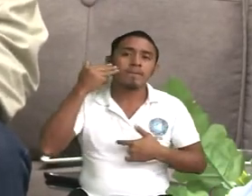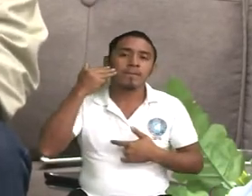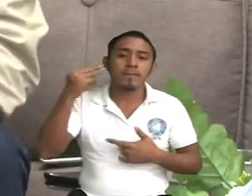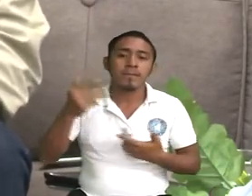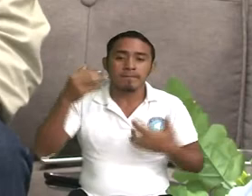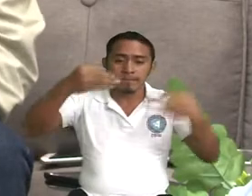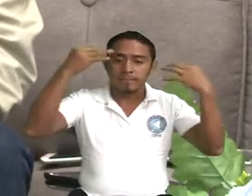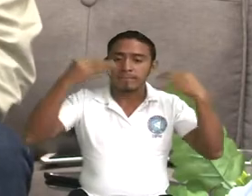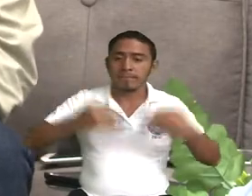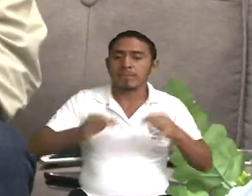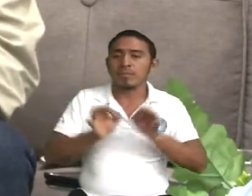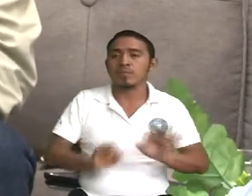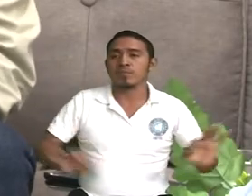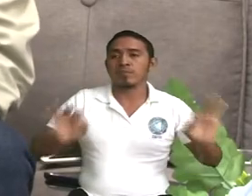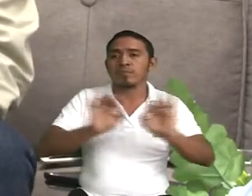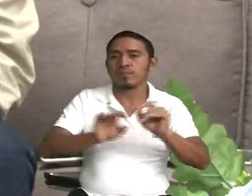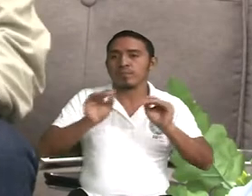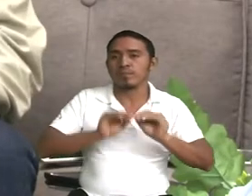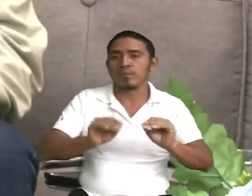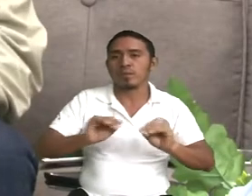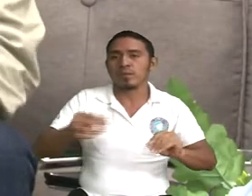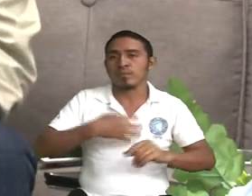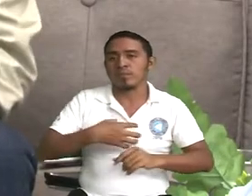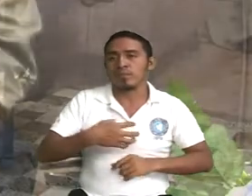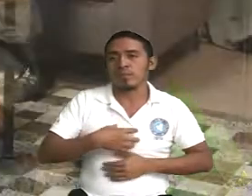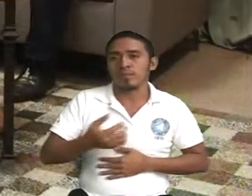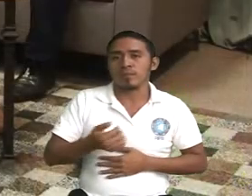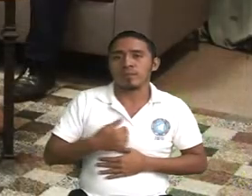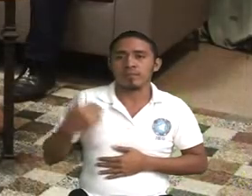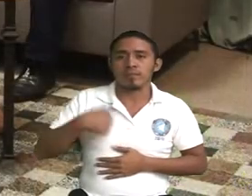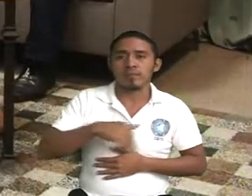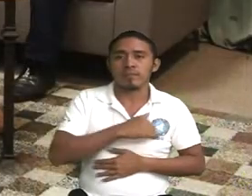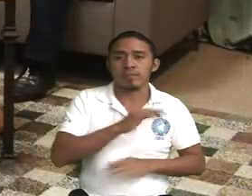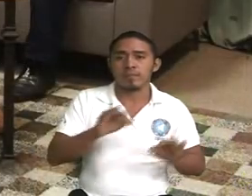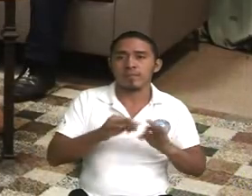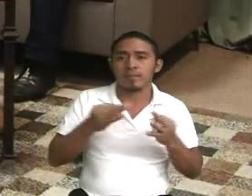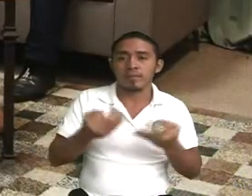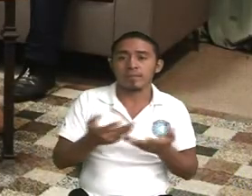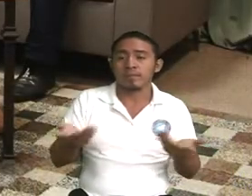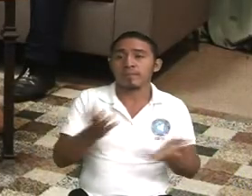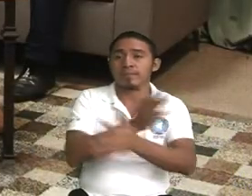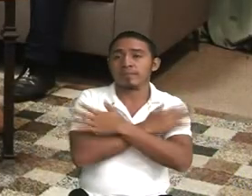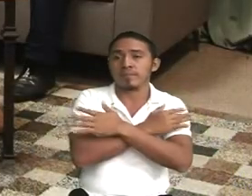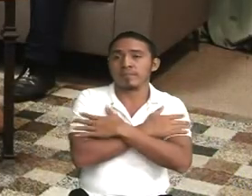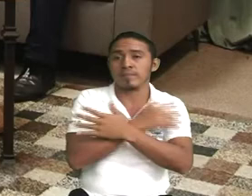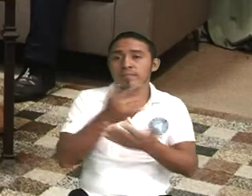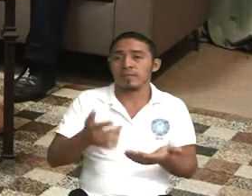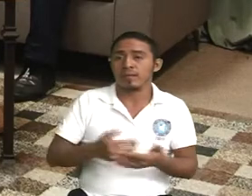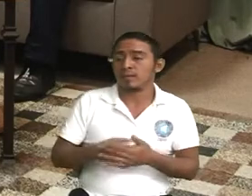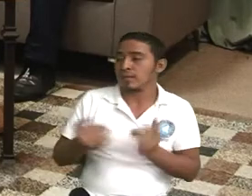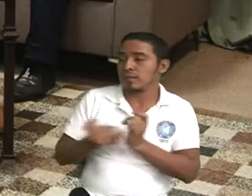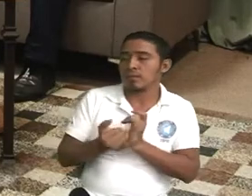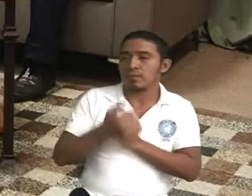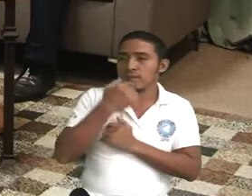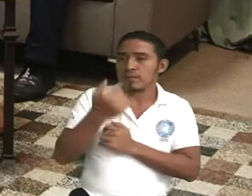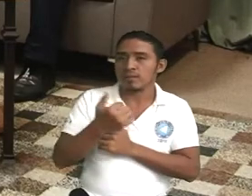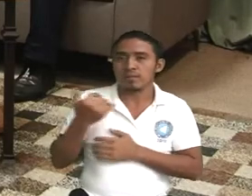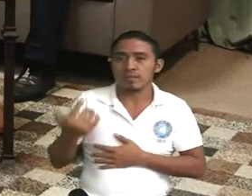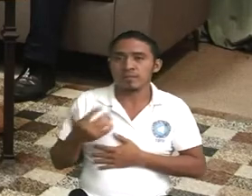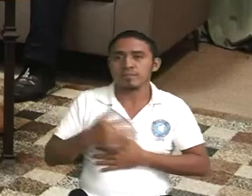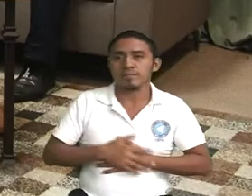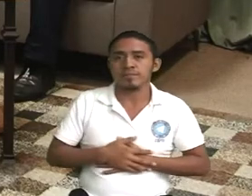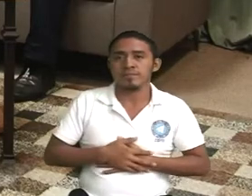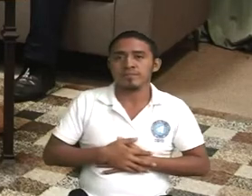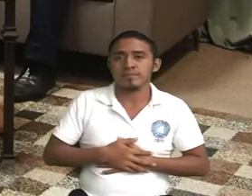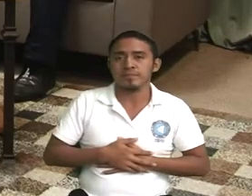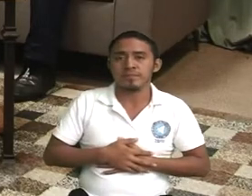bastión importante en la formación de los miembros de la familia. Entonces, un saludo a ellas, como lo reconocía el